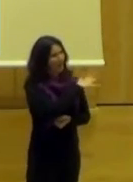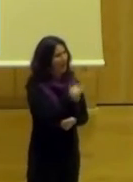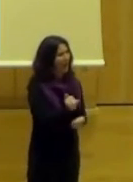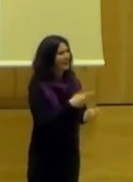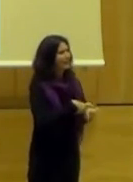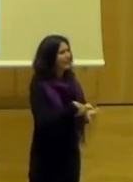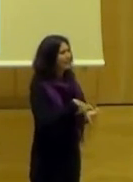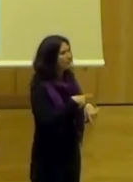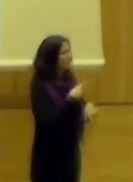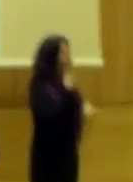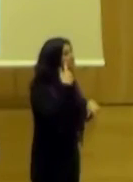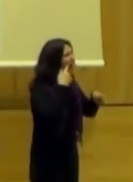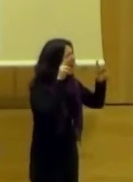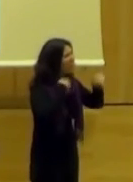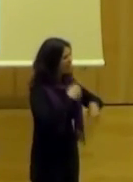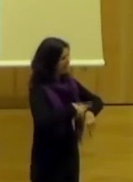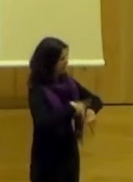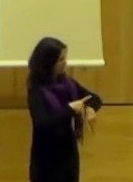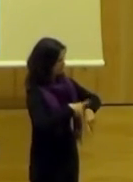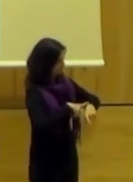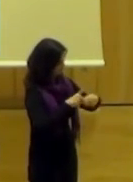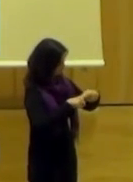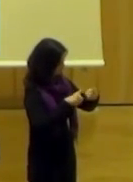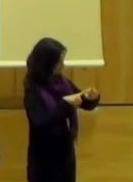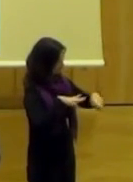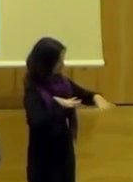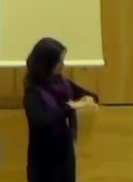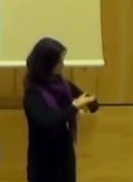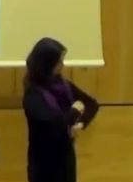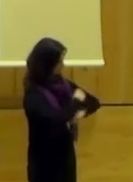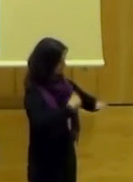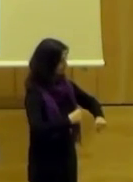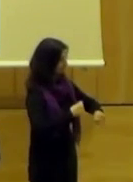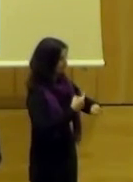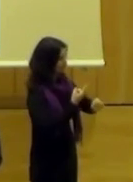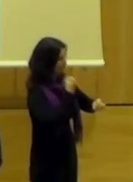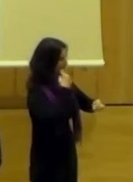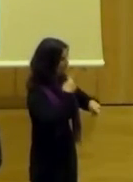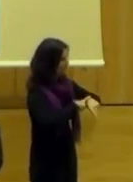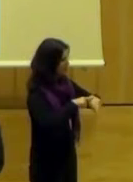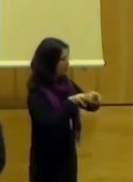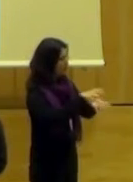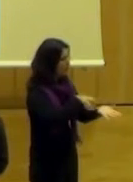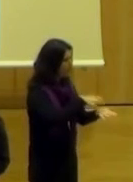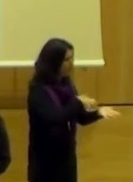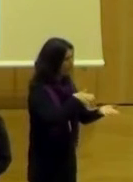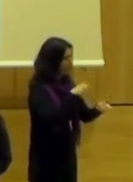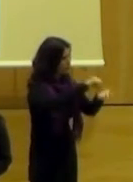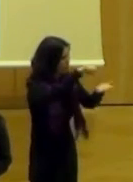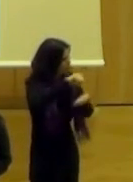serie de bancos de tiempo y fortalecer con una red de bancos de tiempo, huertos urbanos,